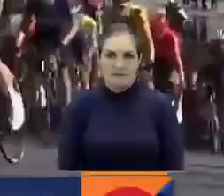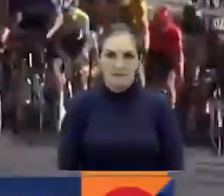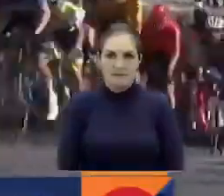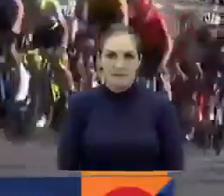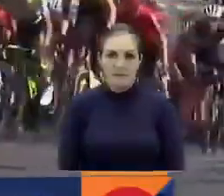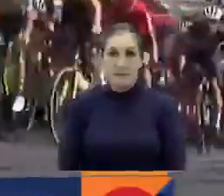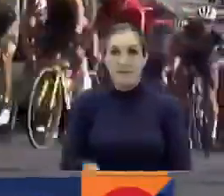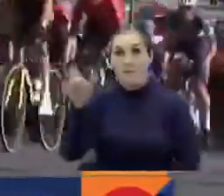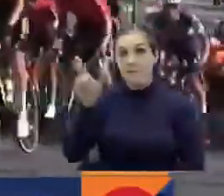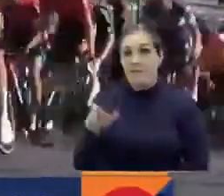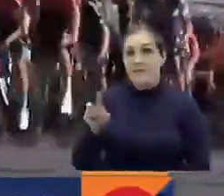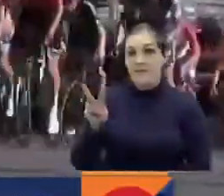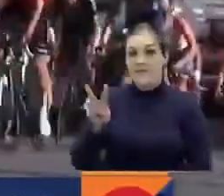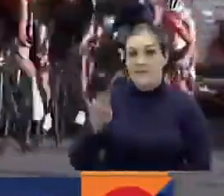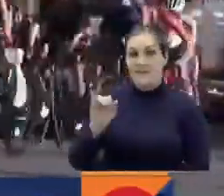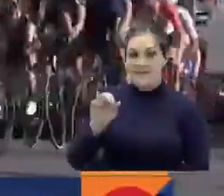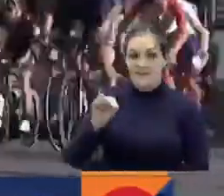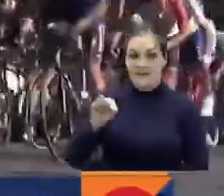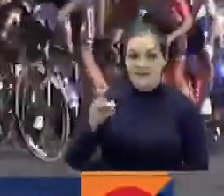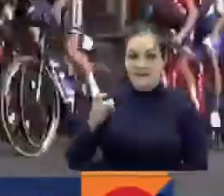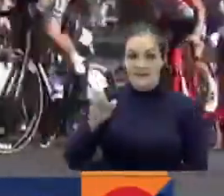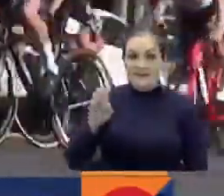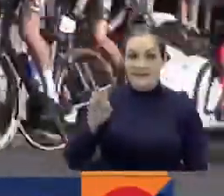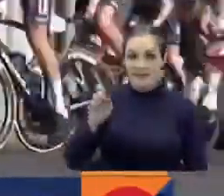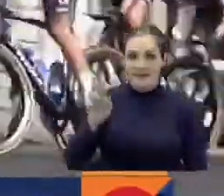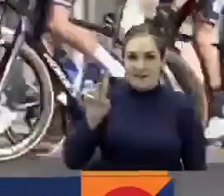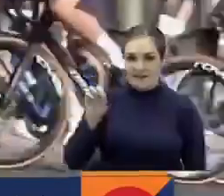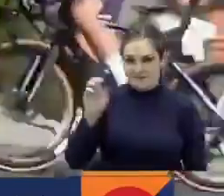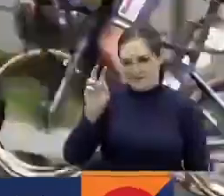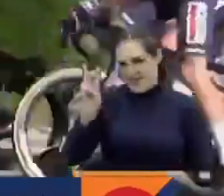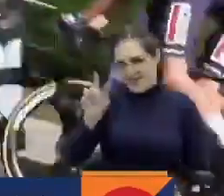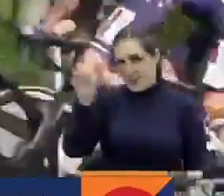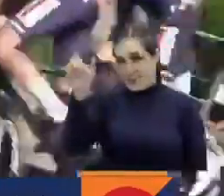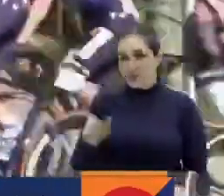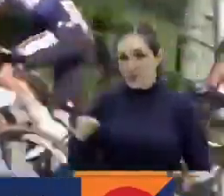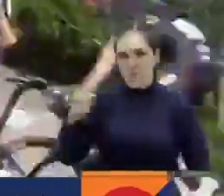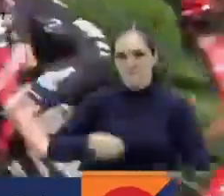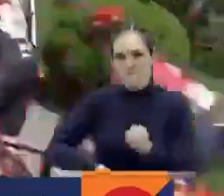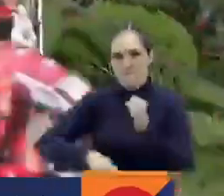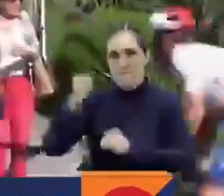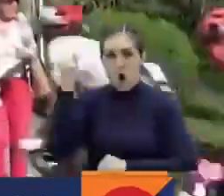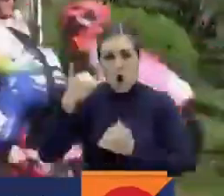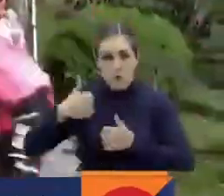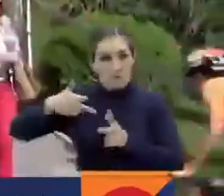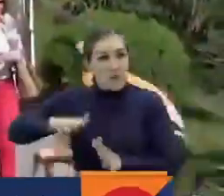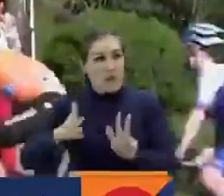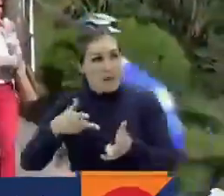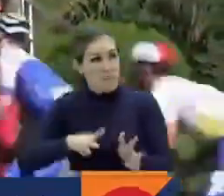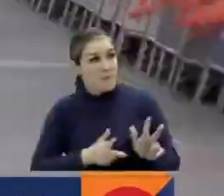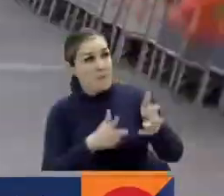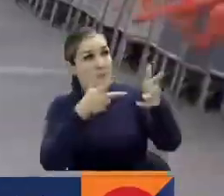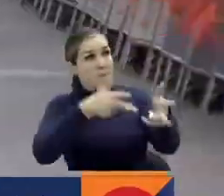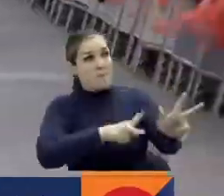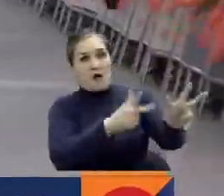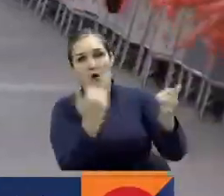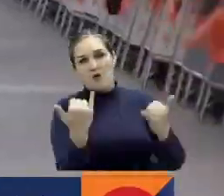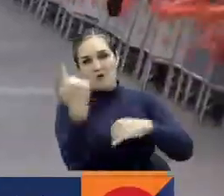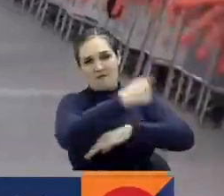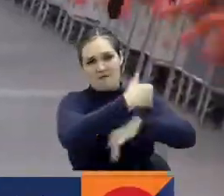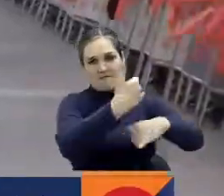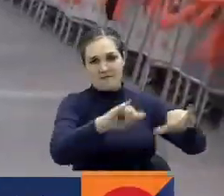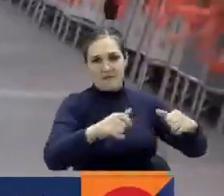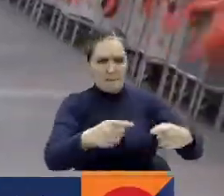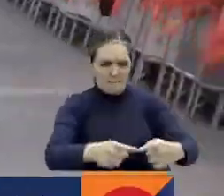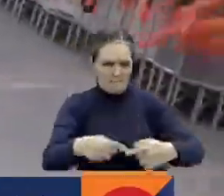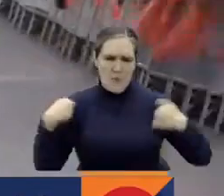Jonas Vingegaard arrancó poco antes de culminar el penúltimo premio de montaña de la jornada de cierre de la Vuelta al País Vasco para sumar su